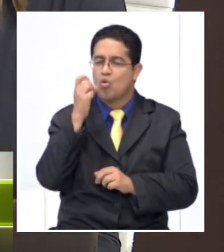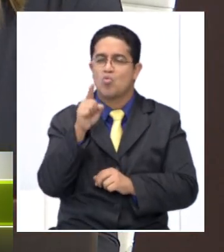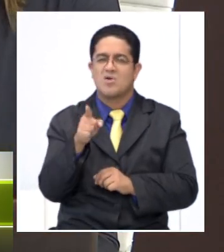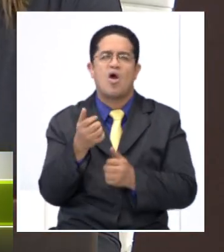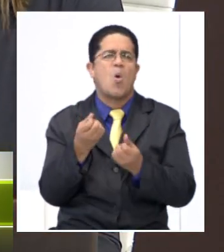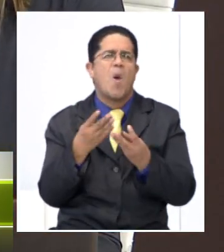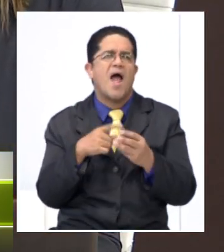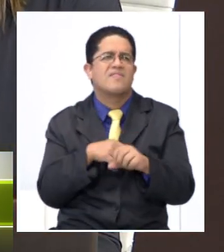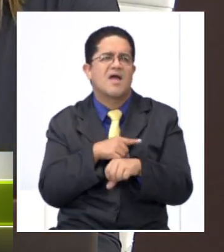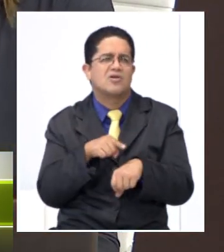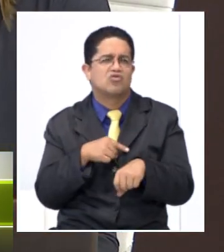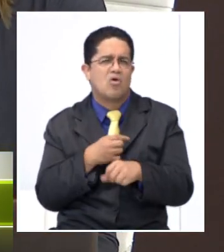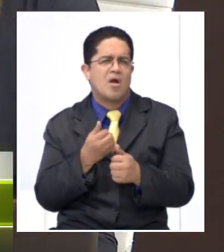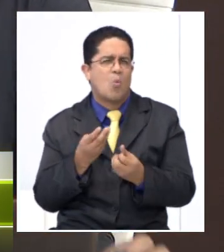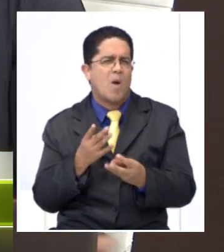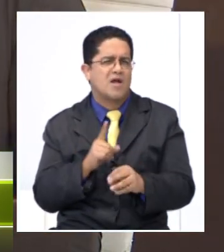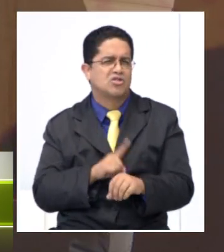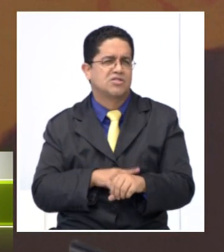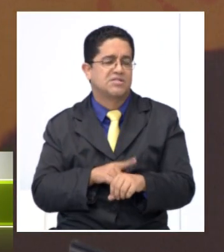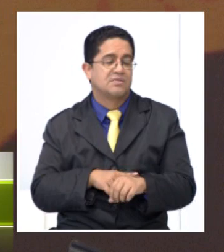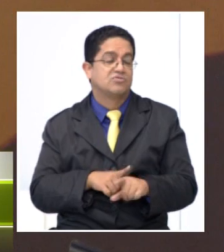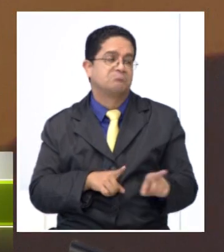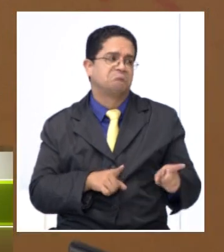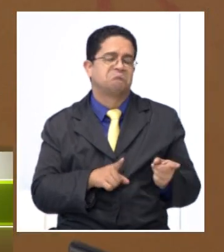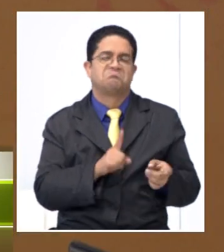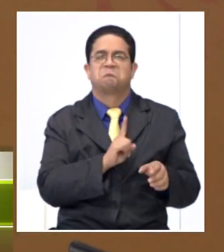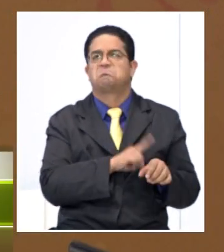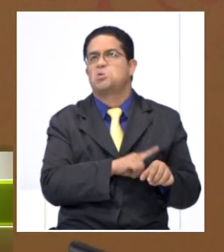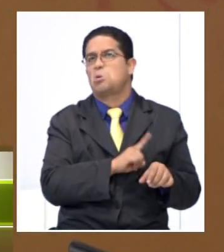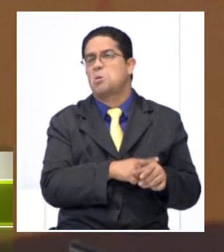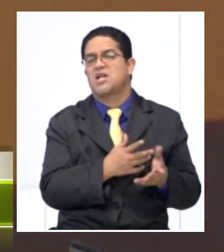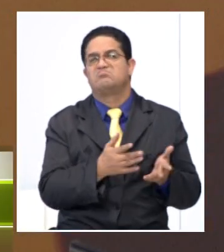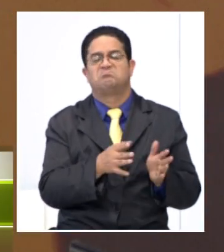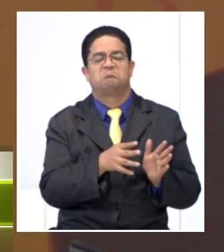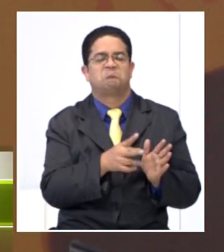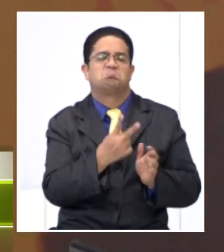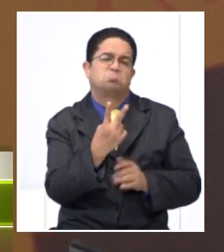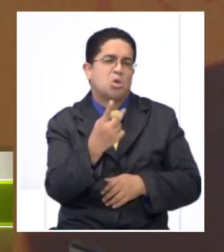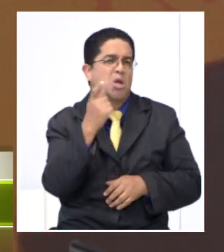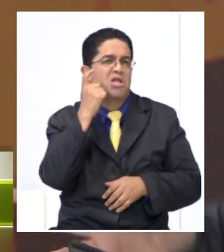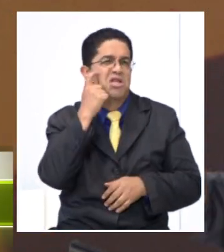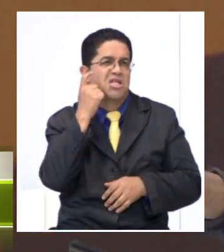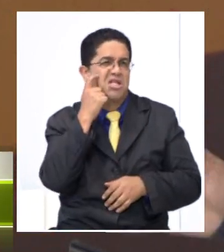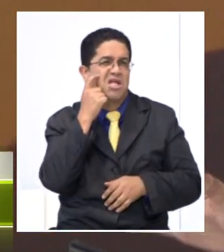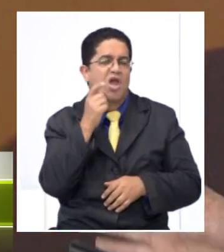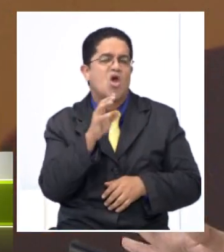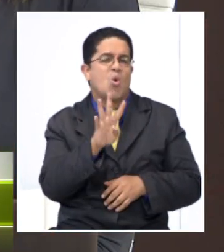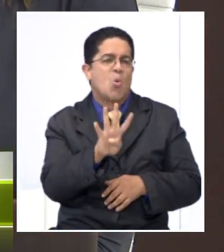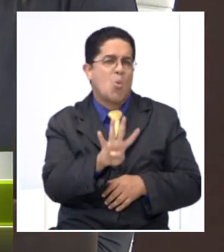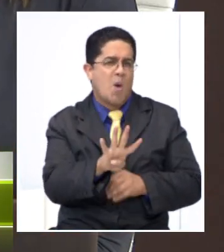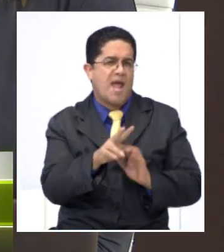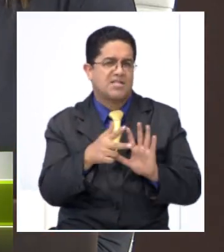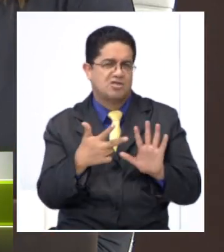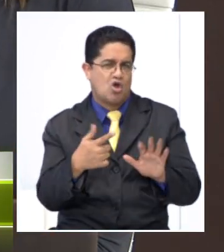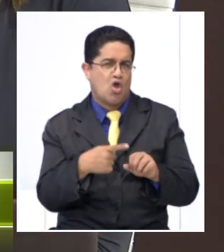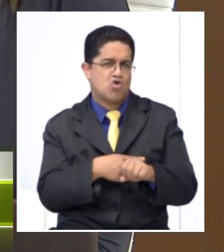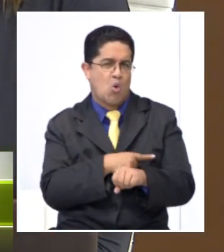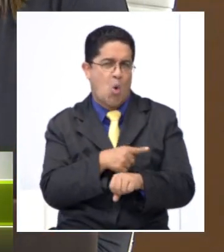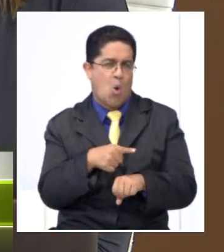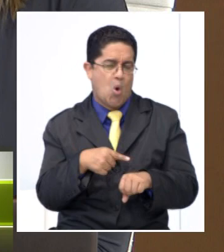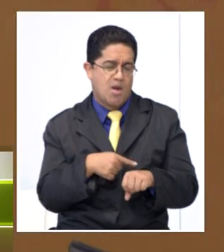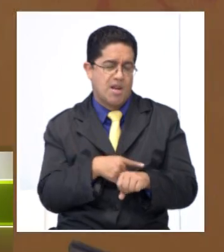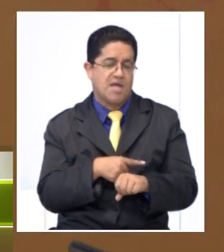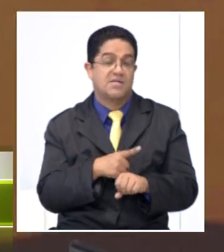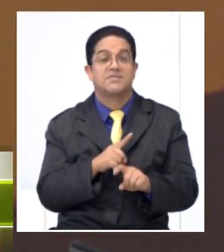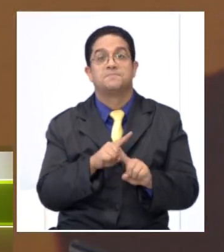horas, cuánto tiempo? Bueno, horas para ver el efecto después de las 48 horas. Siempre 48 horas aproximadamente, ¿no? Sí, pero